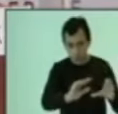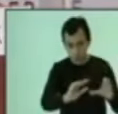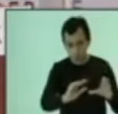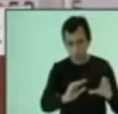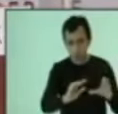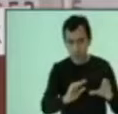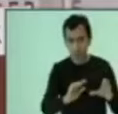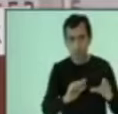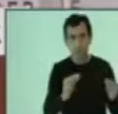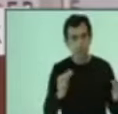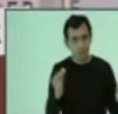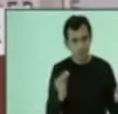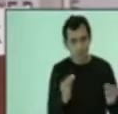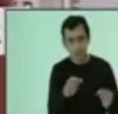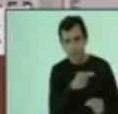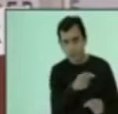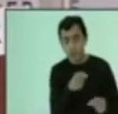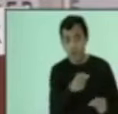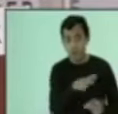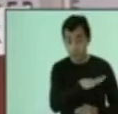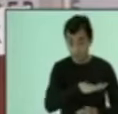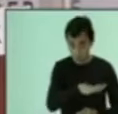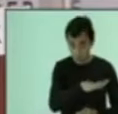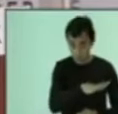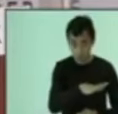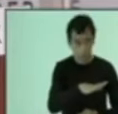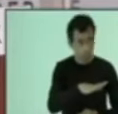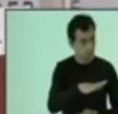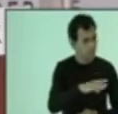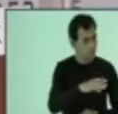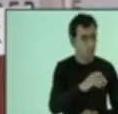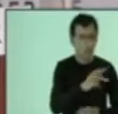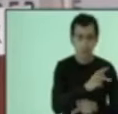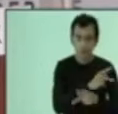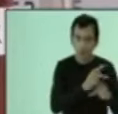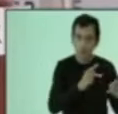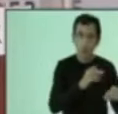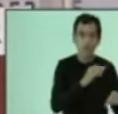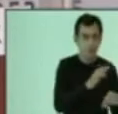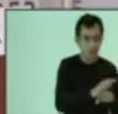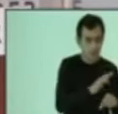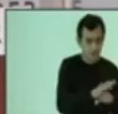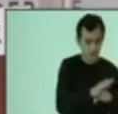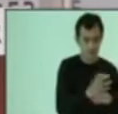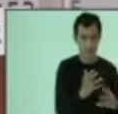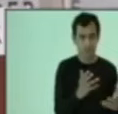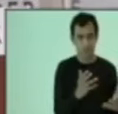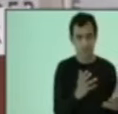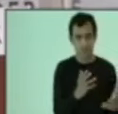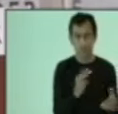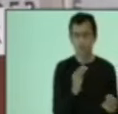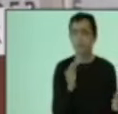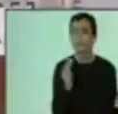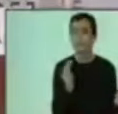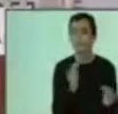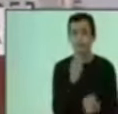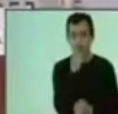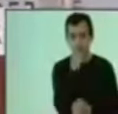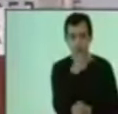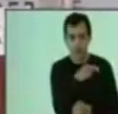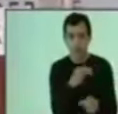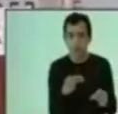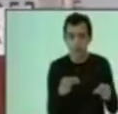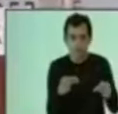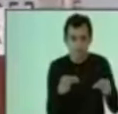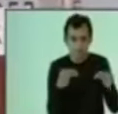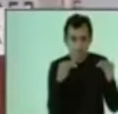considerar que lo de Coatzintla es de Coatzintla y para todos los demás. Por tal motivo, necesitamos que las empresas, que